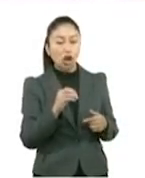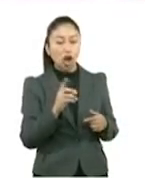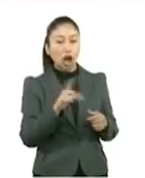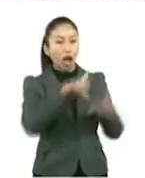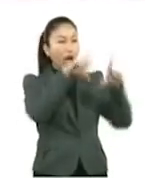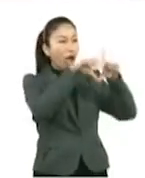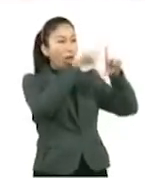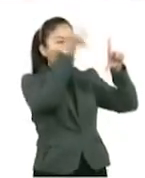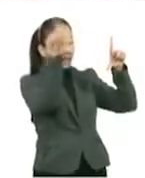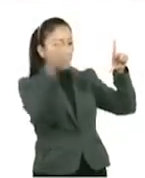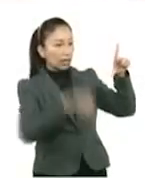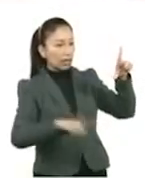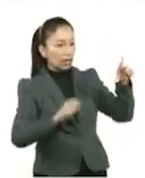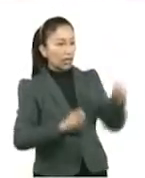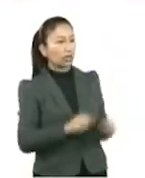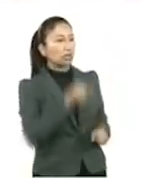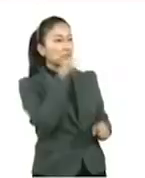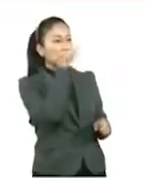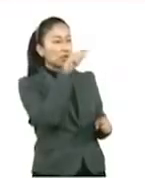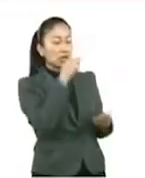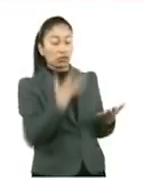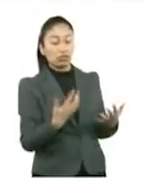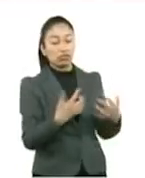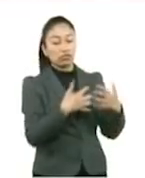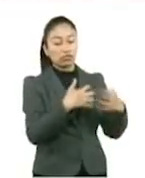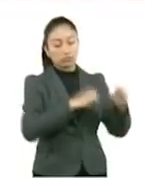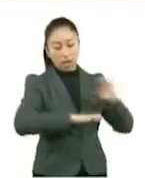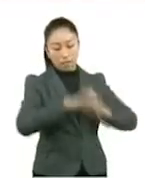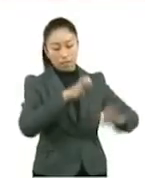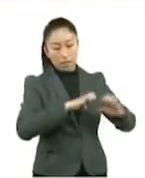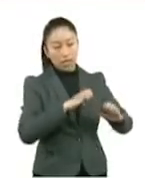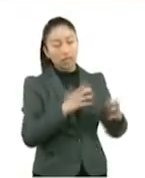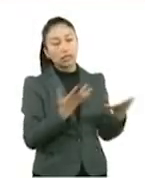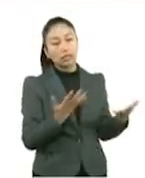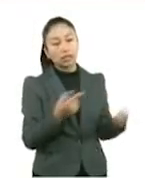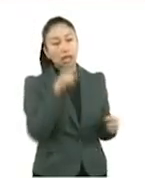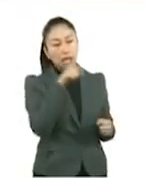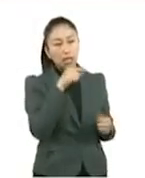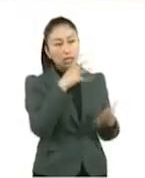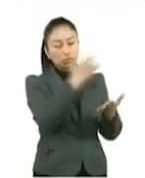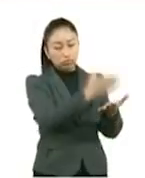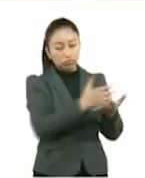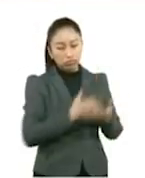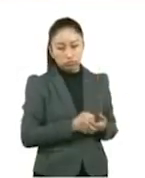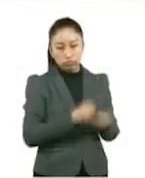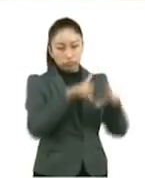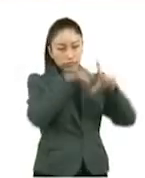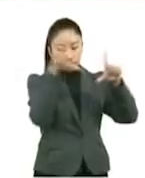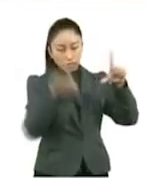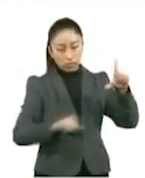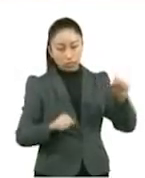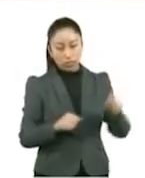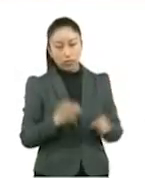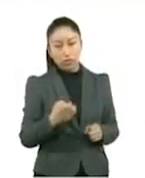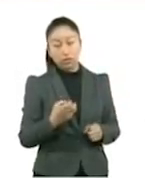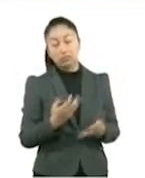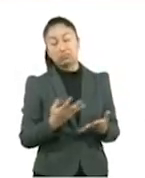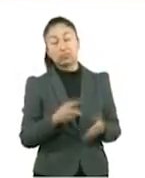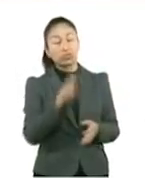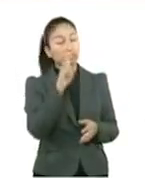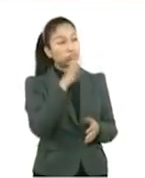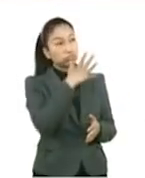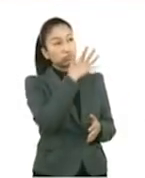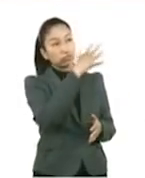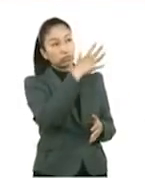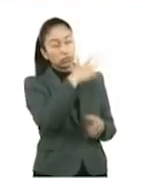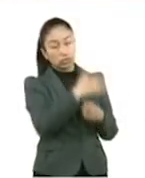mexicanas y de los mexicanos. Es una visión a futuro del presidente Andrés Manuel López Obrador. Así que eso es algo muy importante